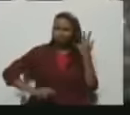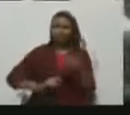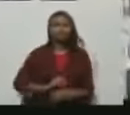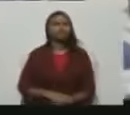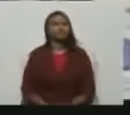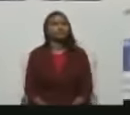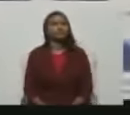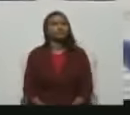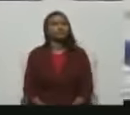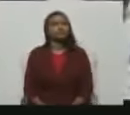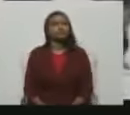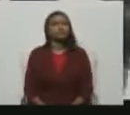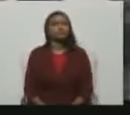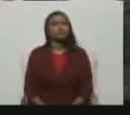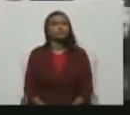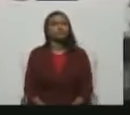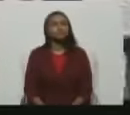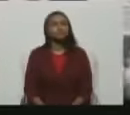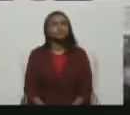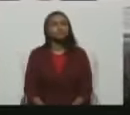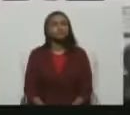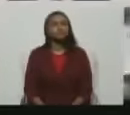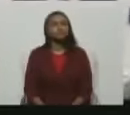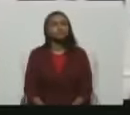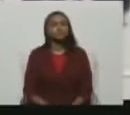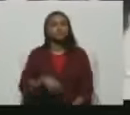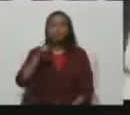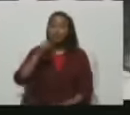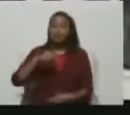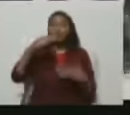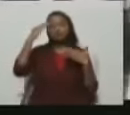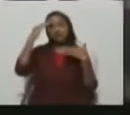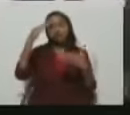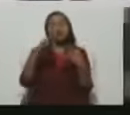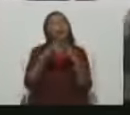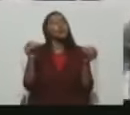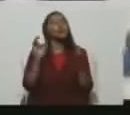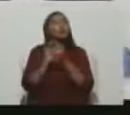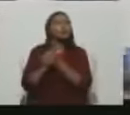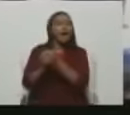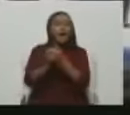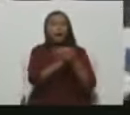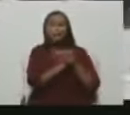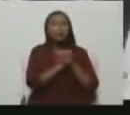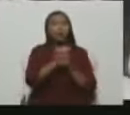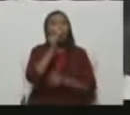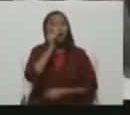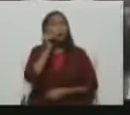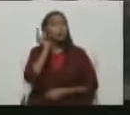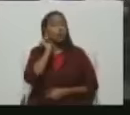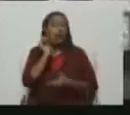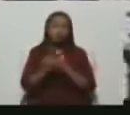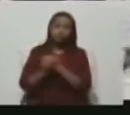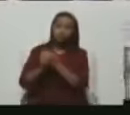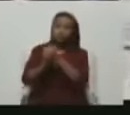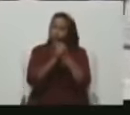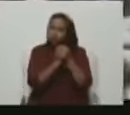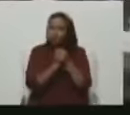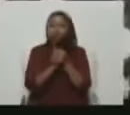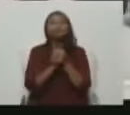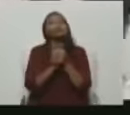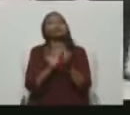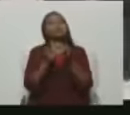En este momento también saludo a todos los amigos y amigas de Venezuela, al cuerpo diplomático y